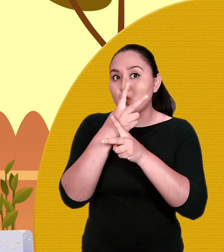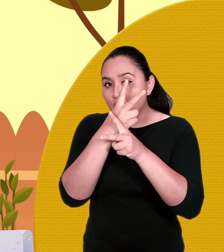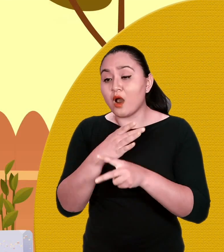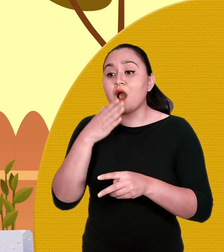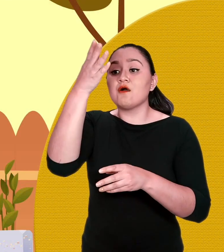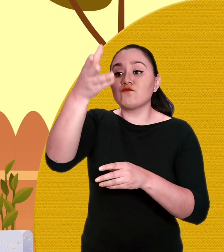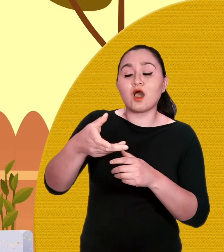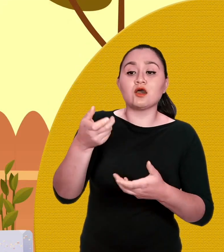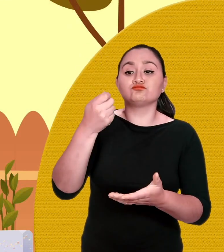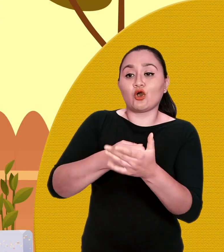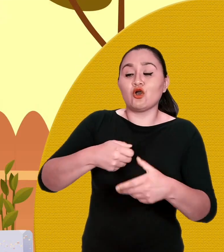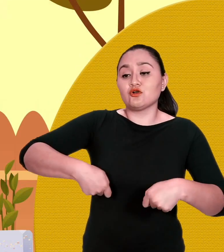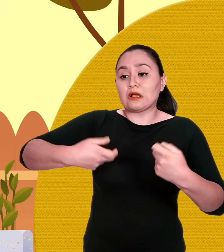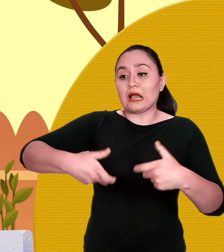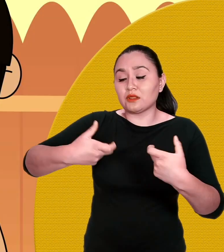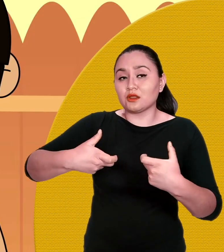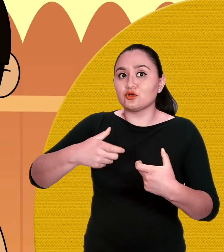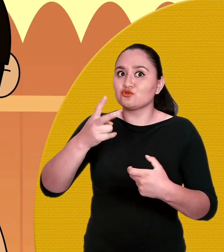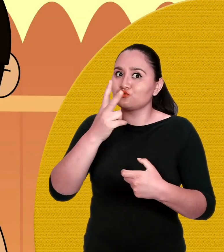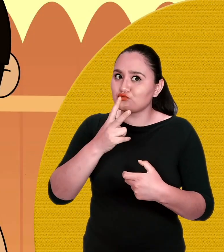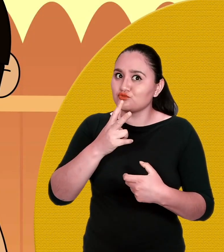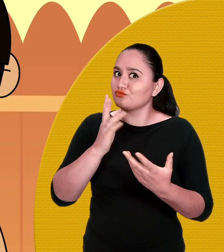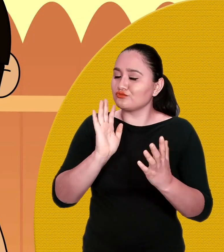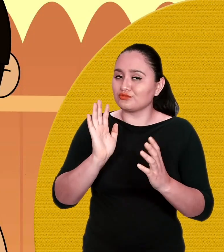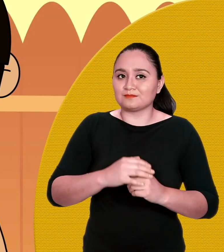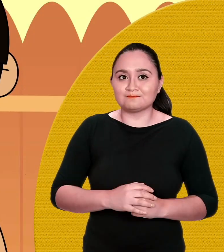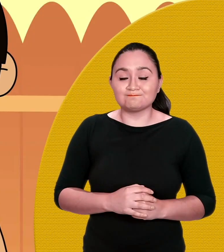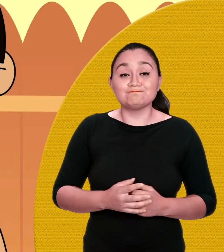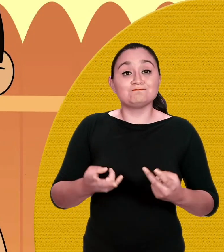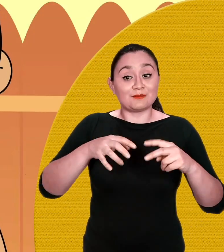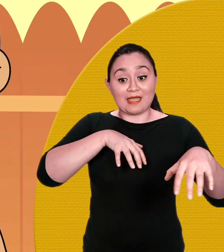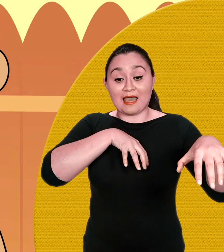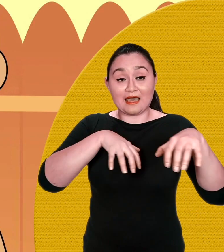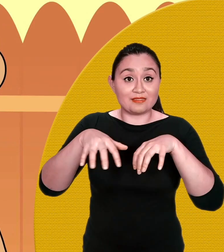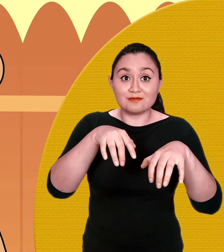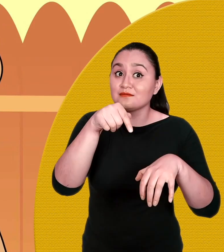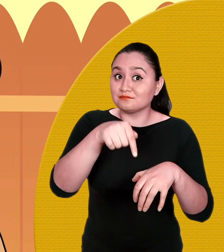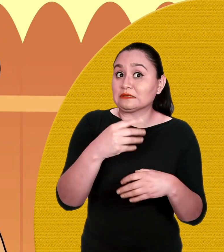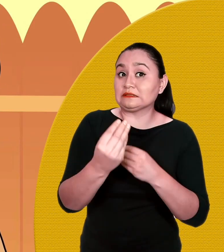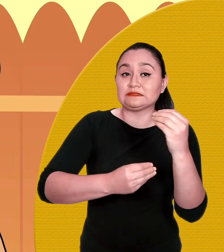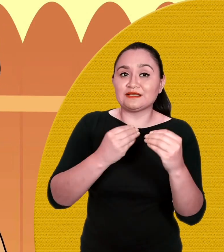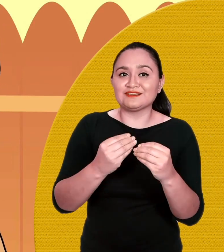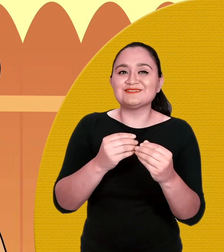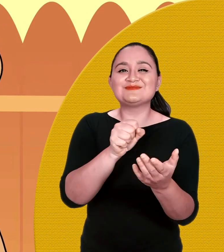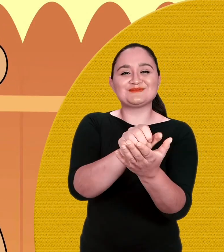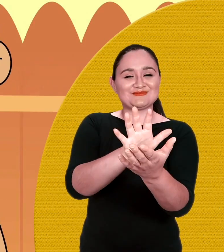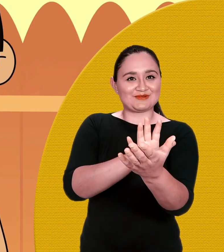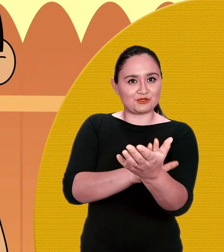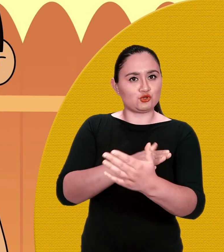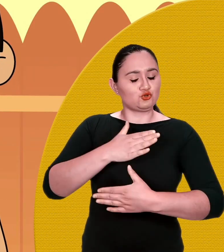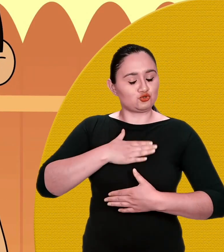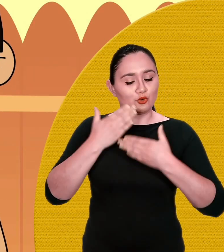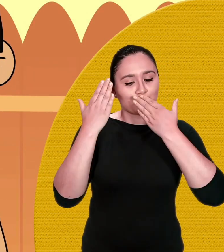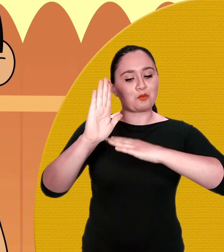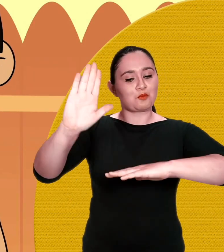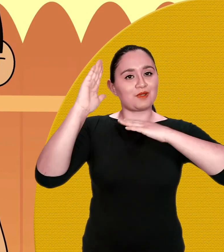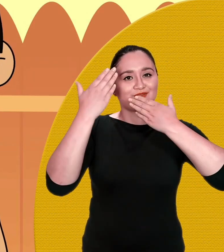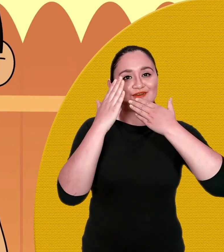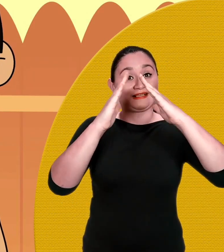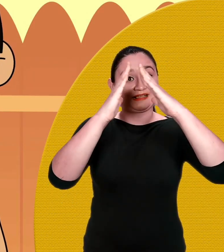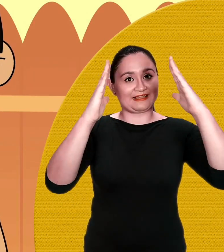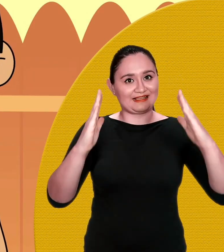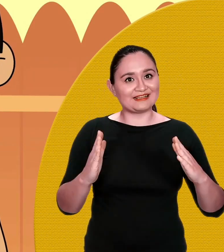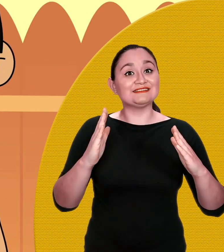comprar algunas verduras y granos. Además, esta actividad que estamos haciendo va a ser mi proyecto de Yo me comprometo en casa